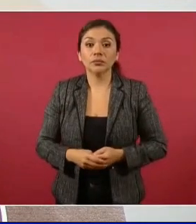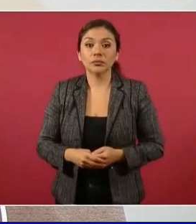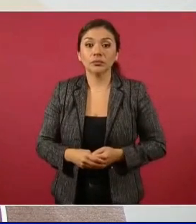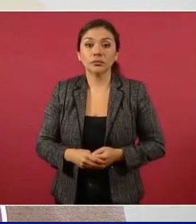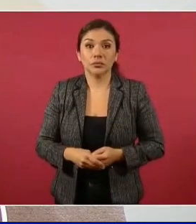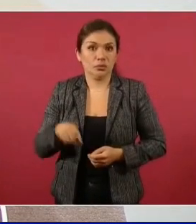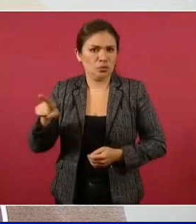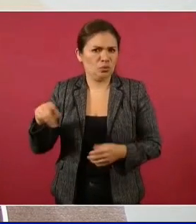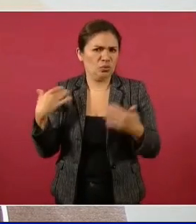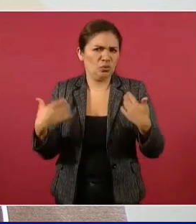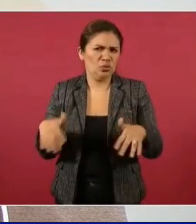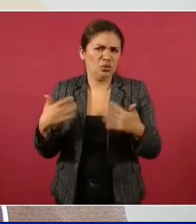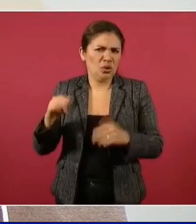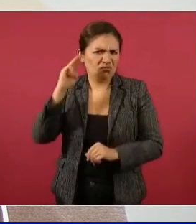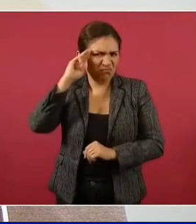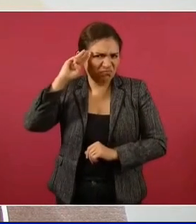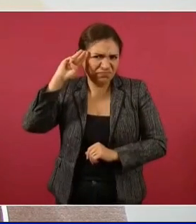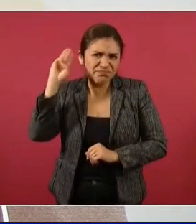gran maestro,